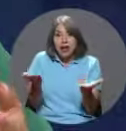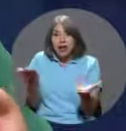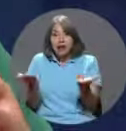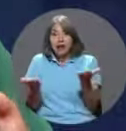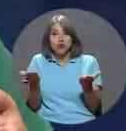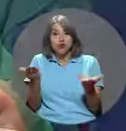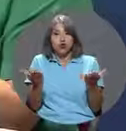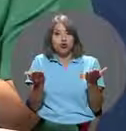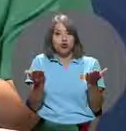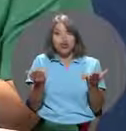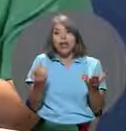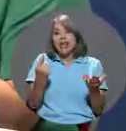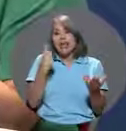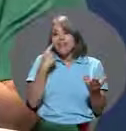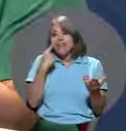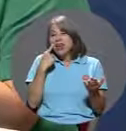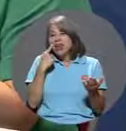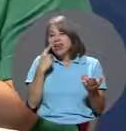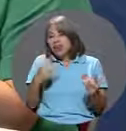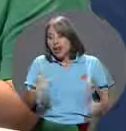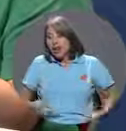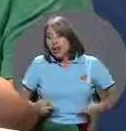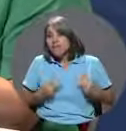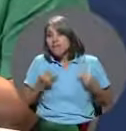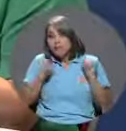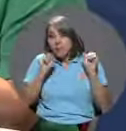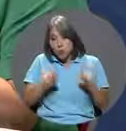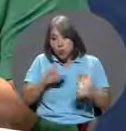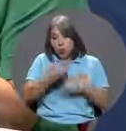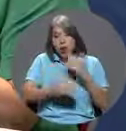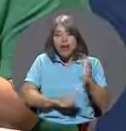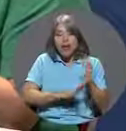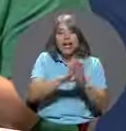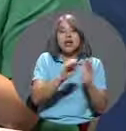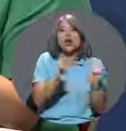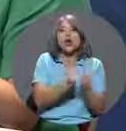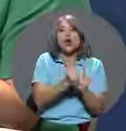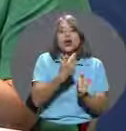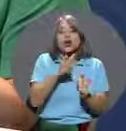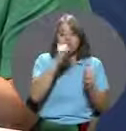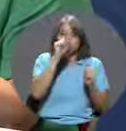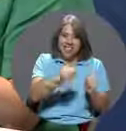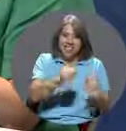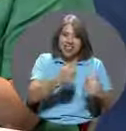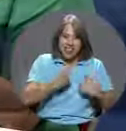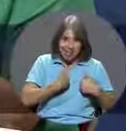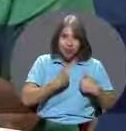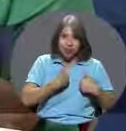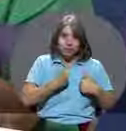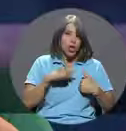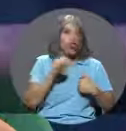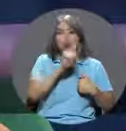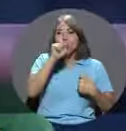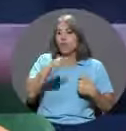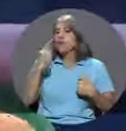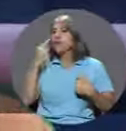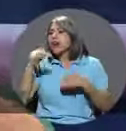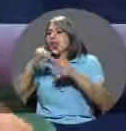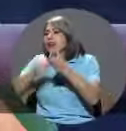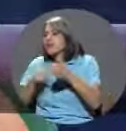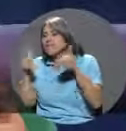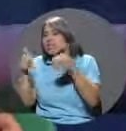cómo poder avanzar en la vida a partir de lo que sí tengo y no del foco en lo que realmente no tengo. Si